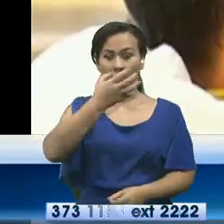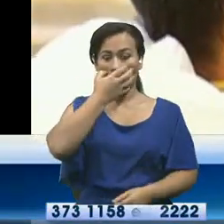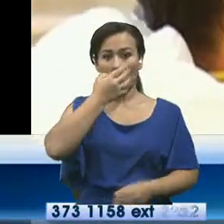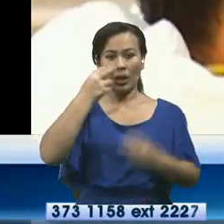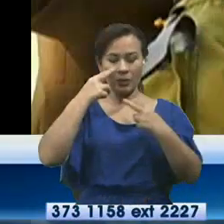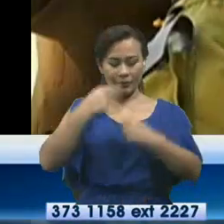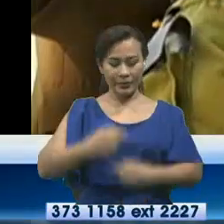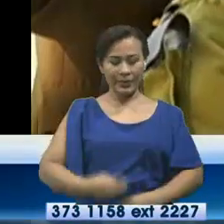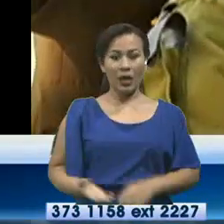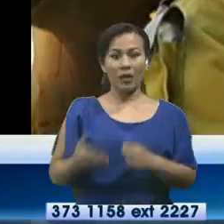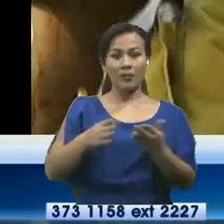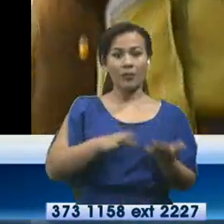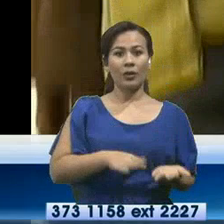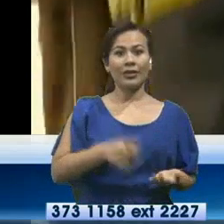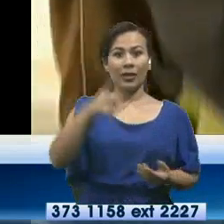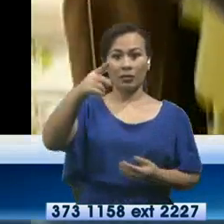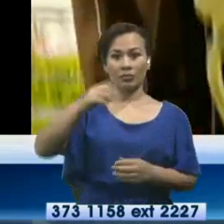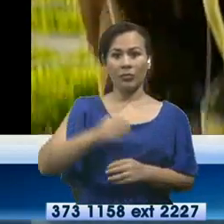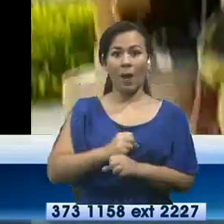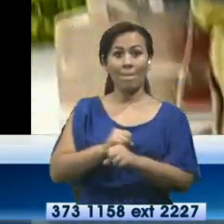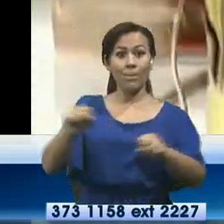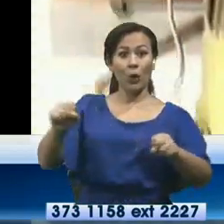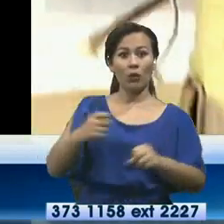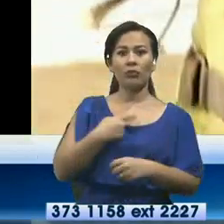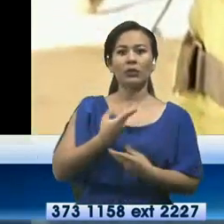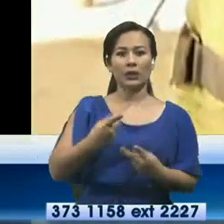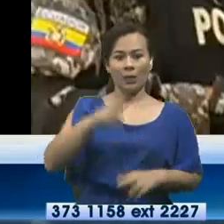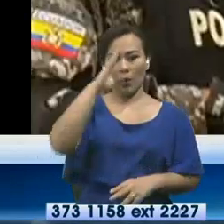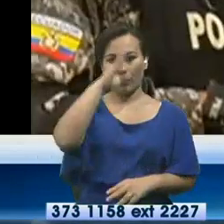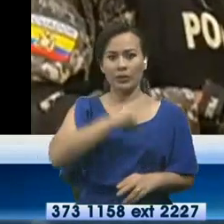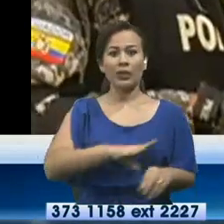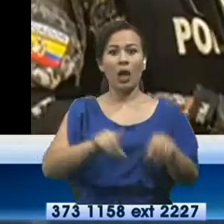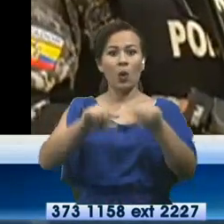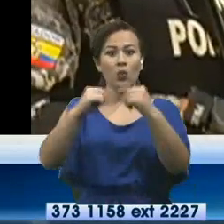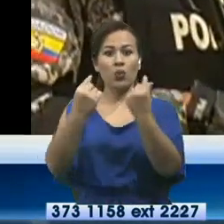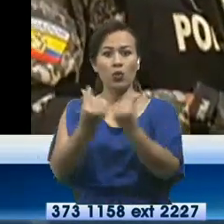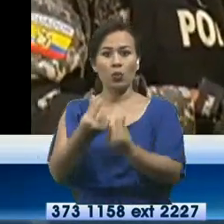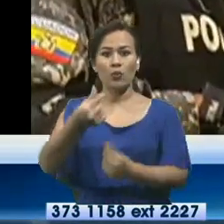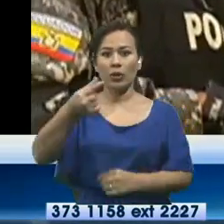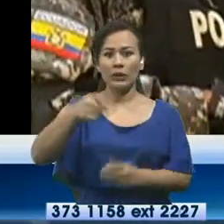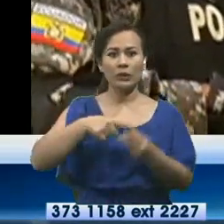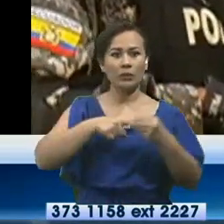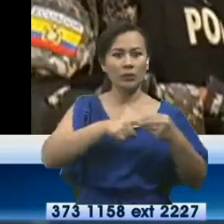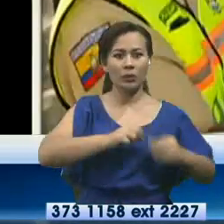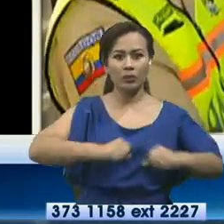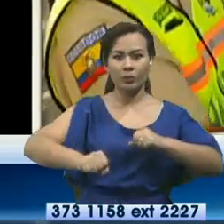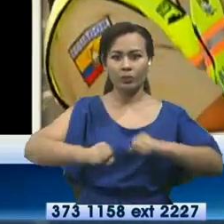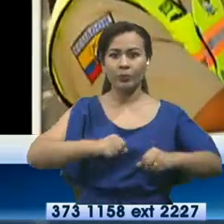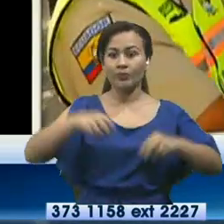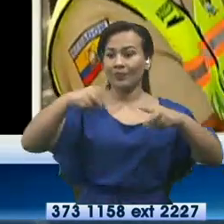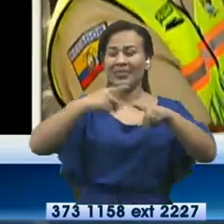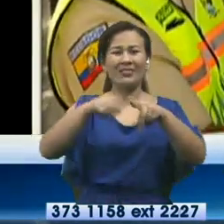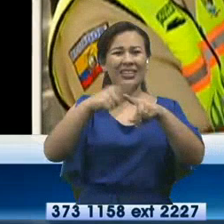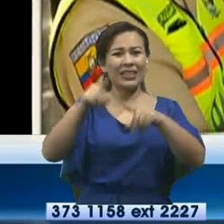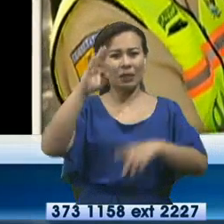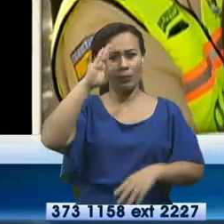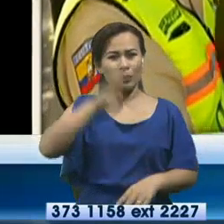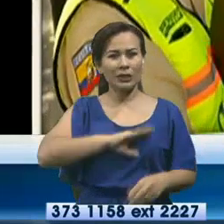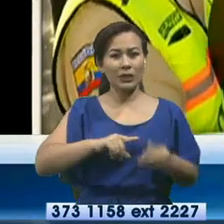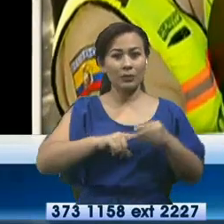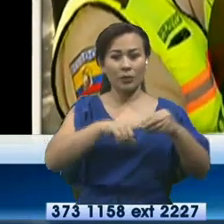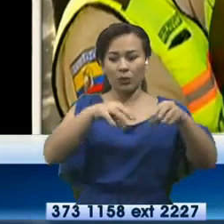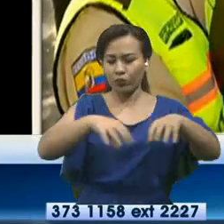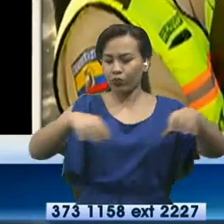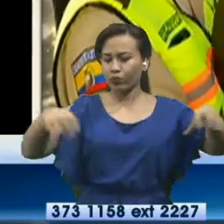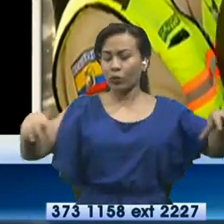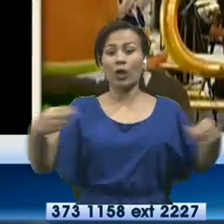Criminalística, DINASED, Antiexplosivos y el Grupo de Operaciones Especiales. Ustedes ven una Policía Nacional